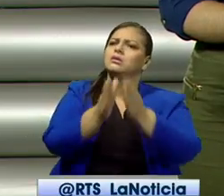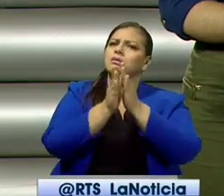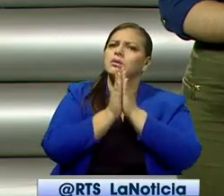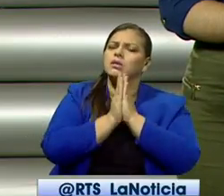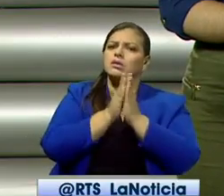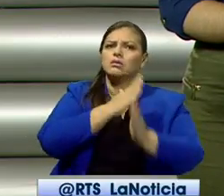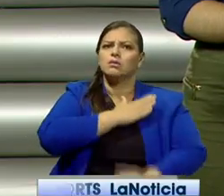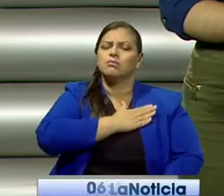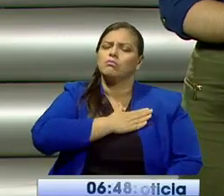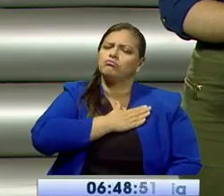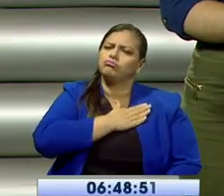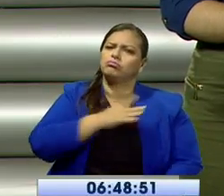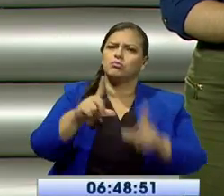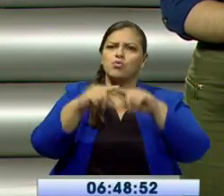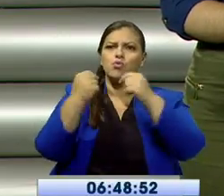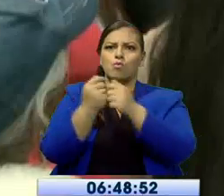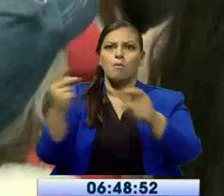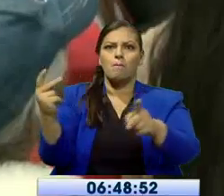detalles.